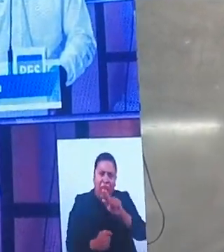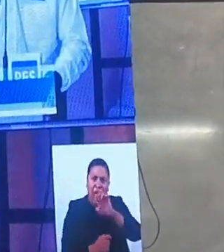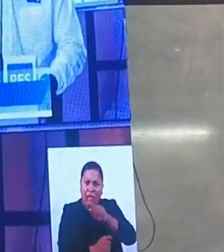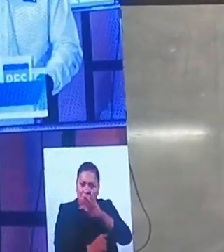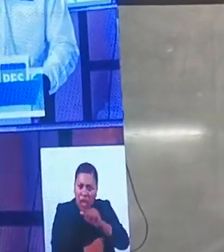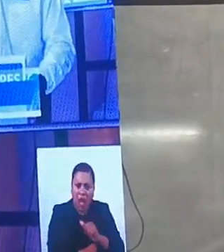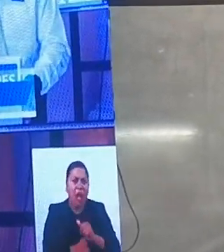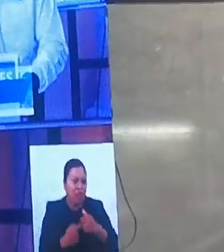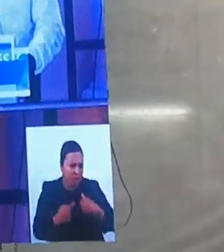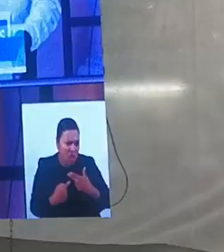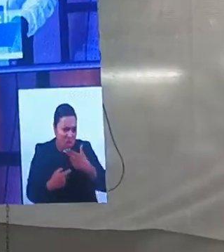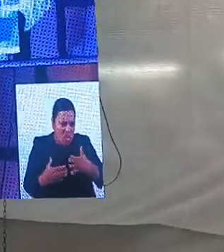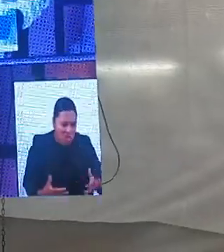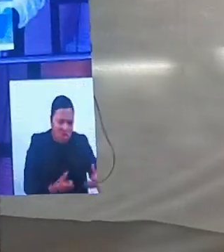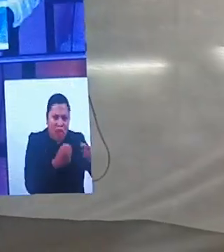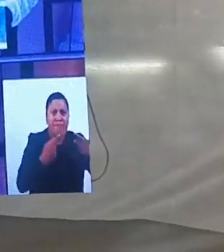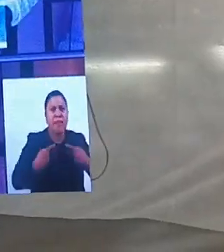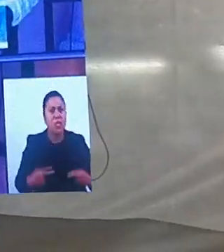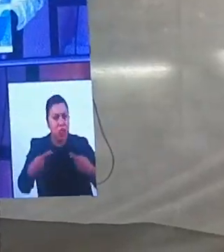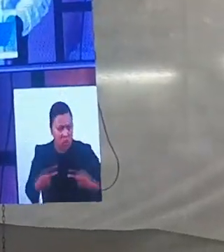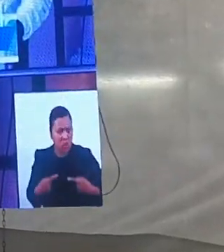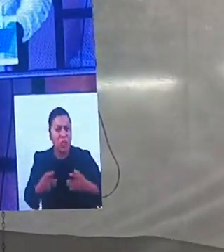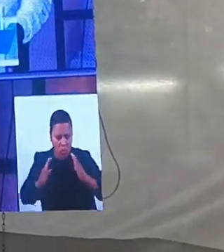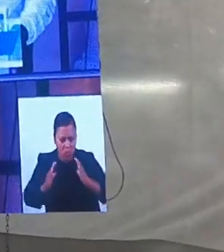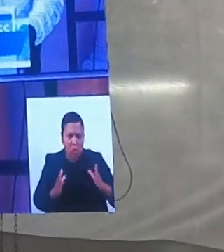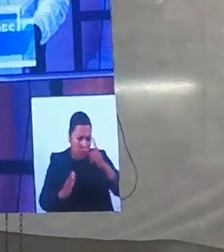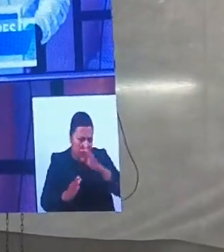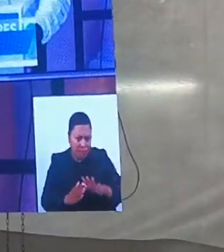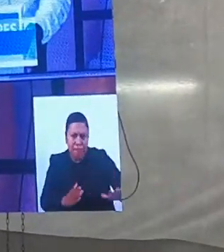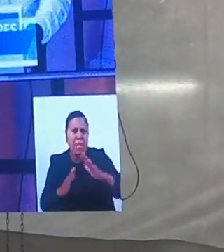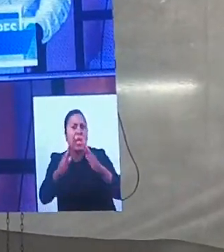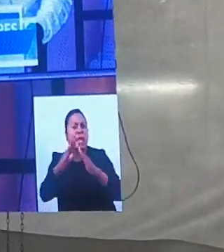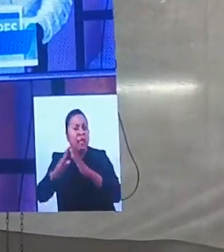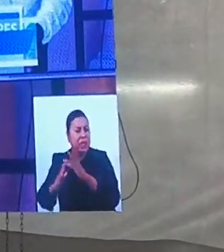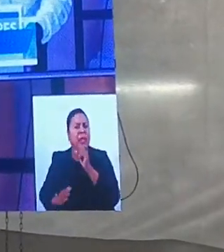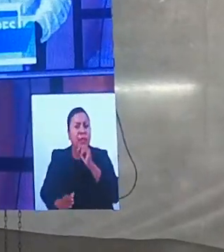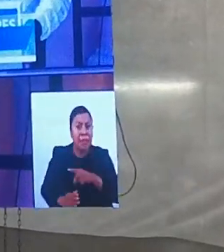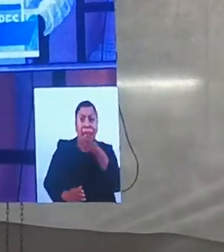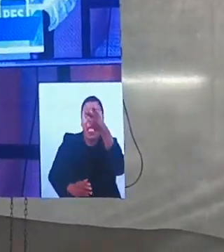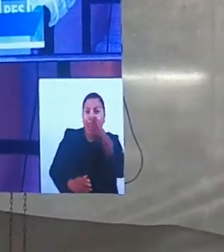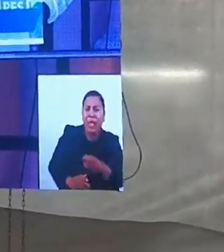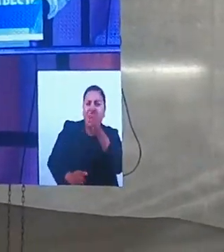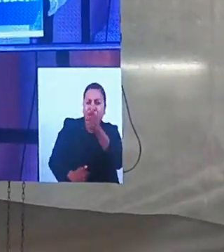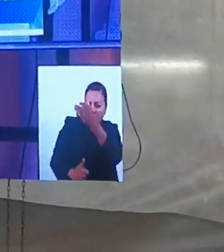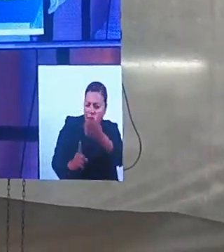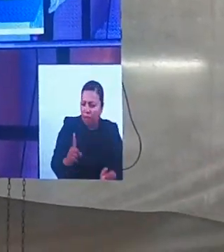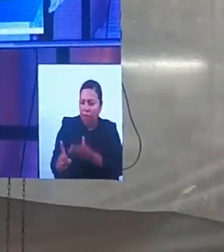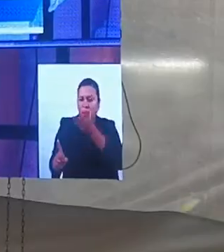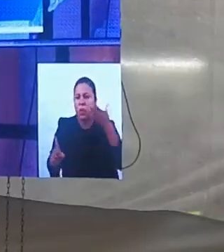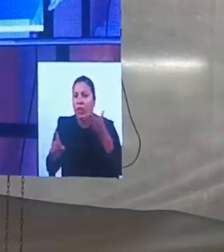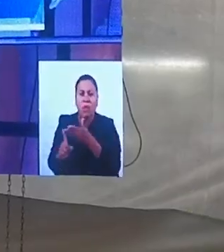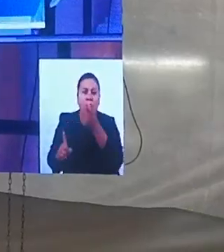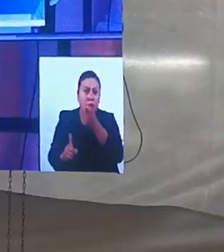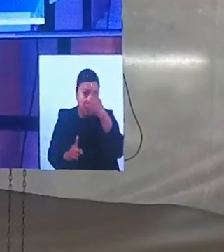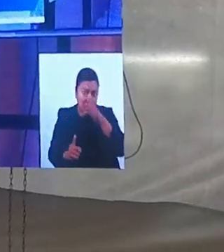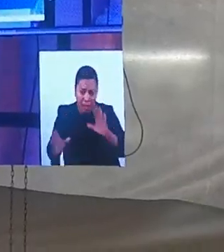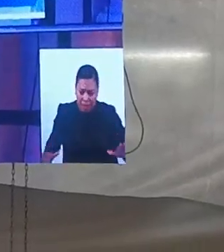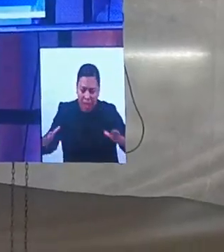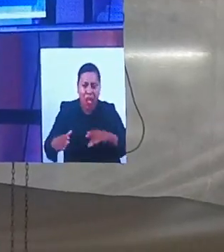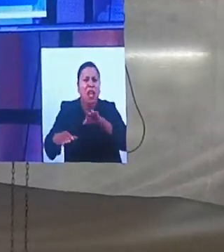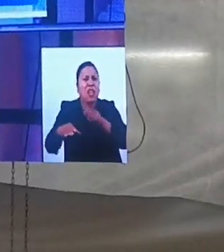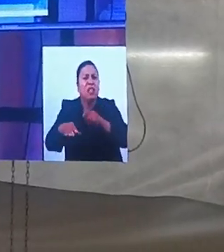moral y la cuestión física y patrimonial de las personas. Eso es el objetivo a través de una corporación